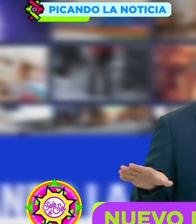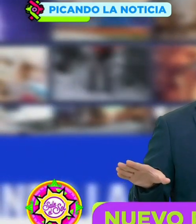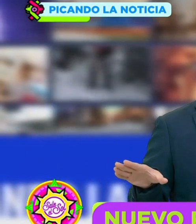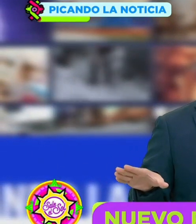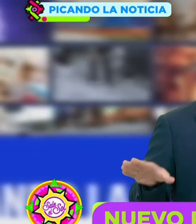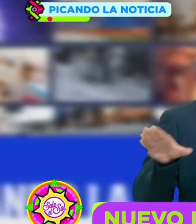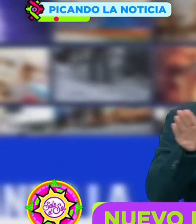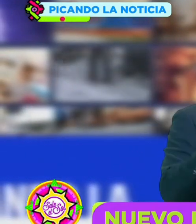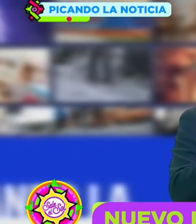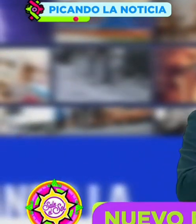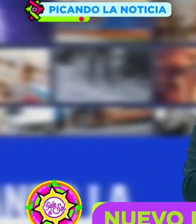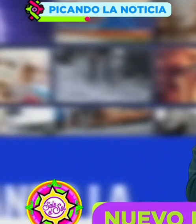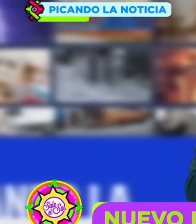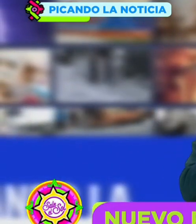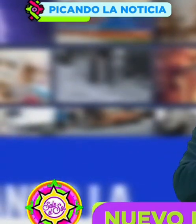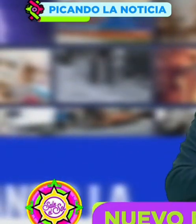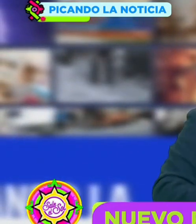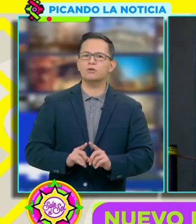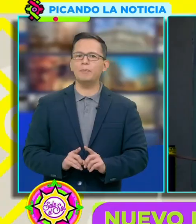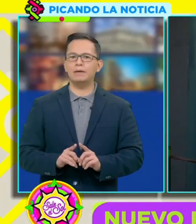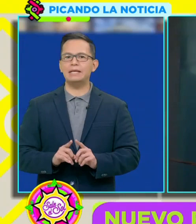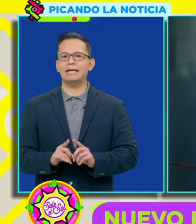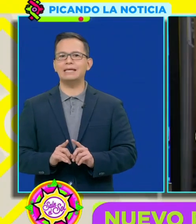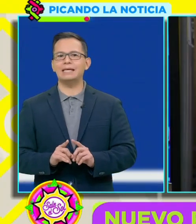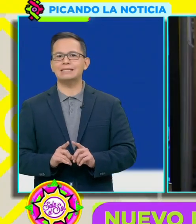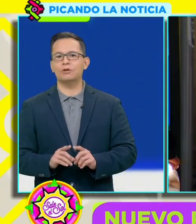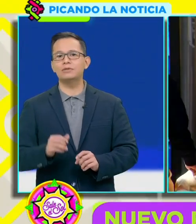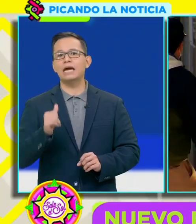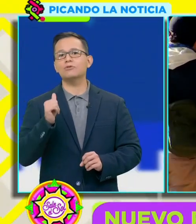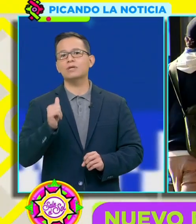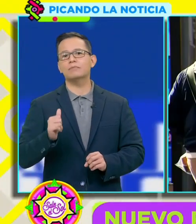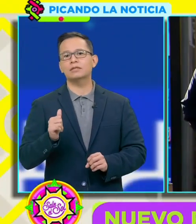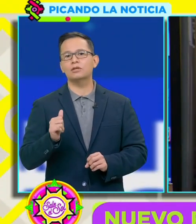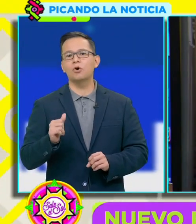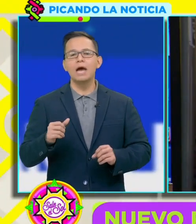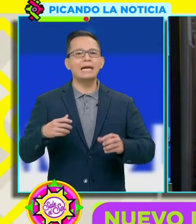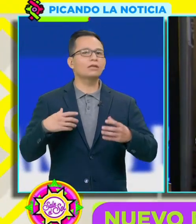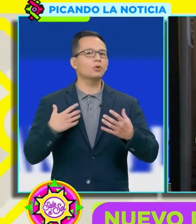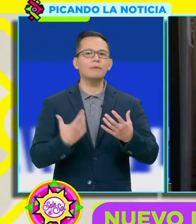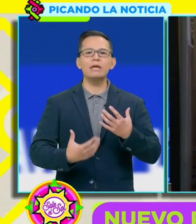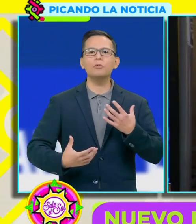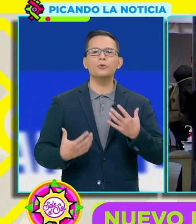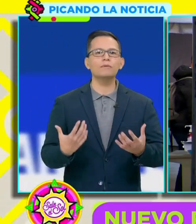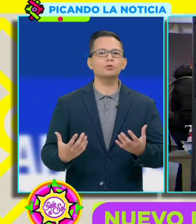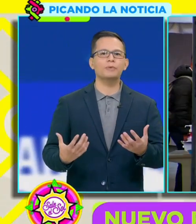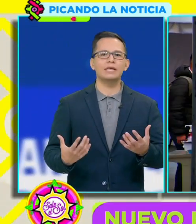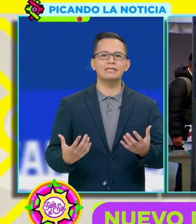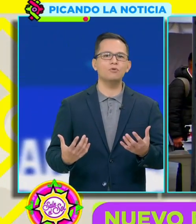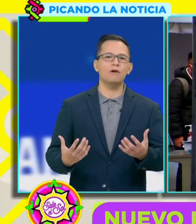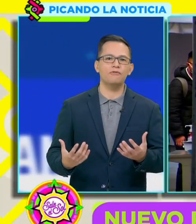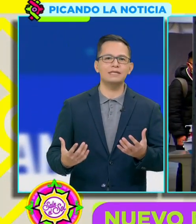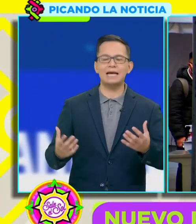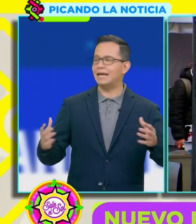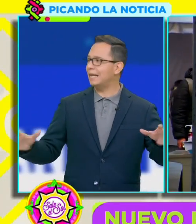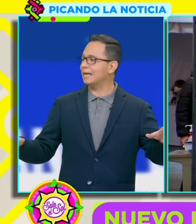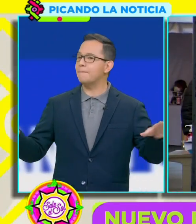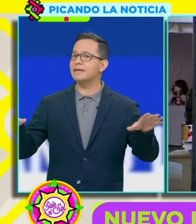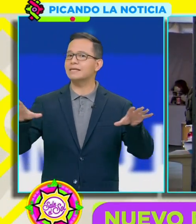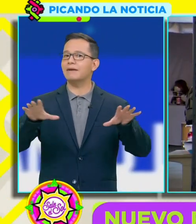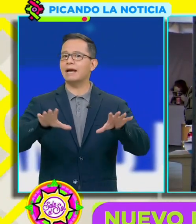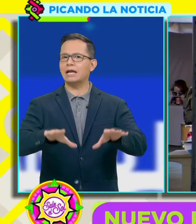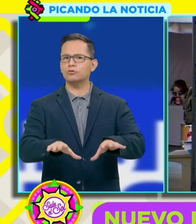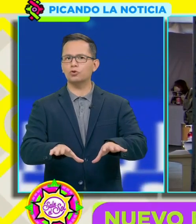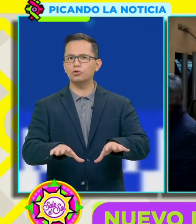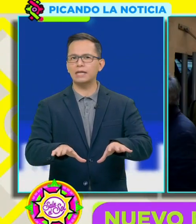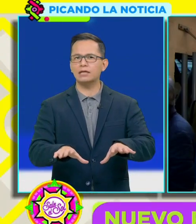anda la cuarta ola. Y es que también la Organización Panamericana de la Salud ya nos advirtió que todavía no podemos predecir una fecha en la que